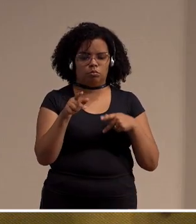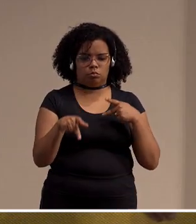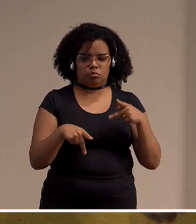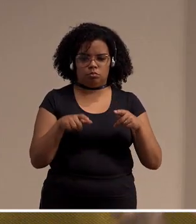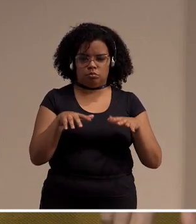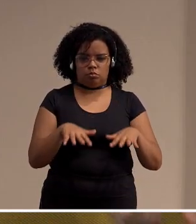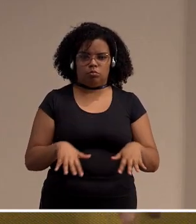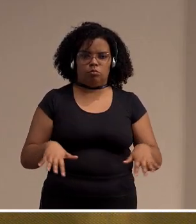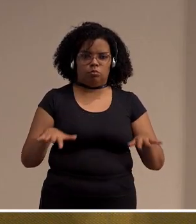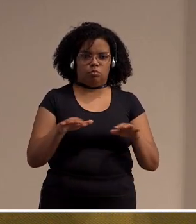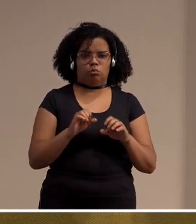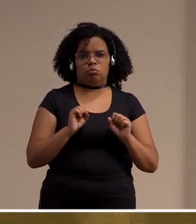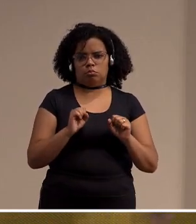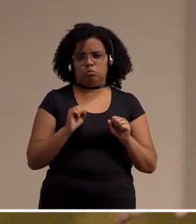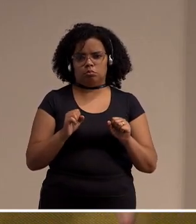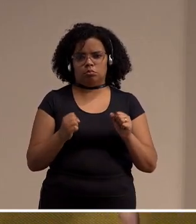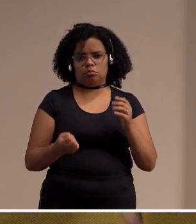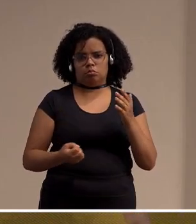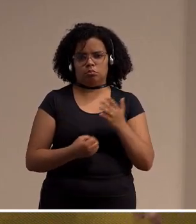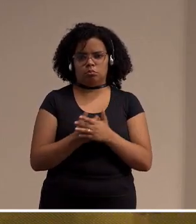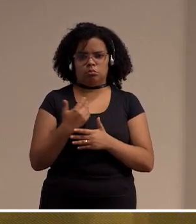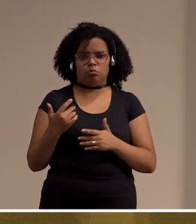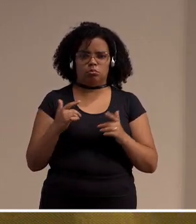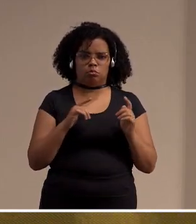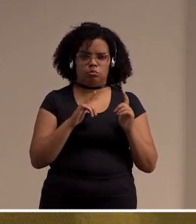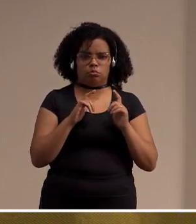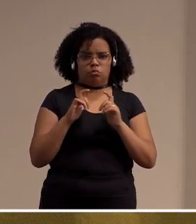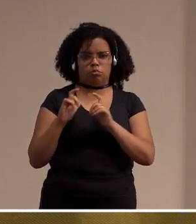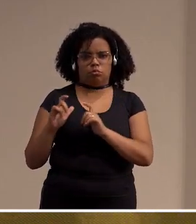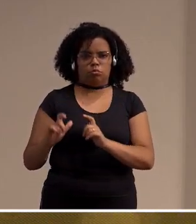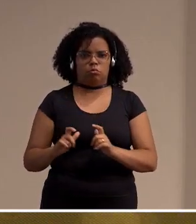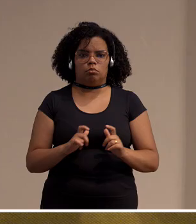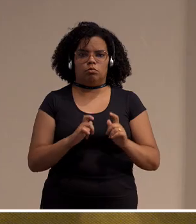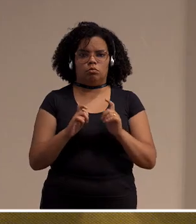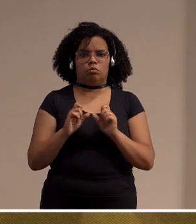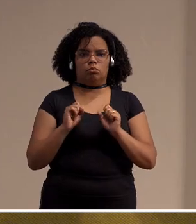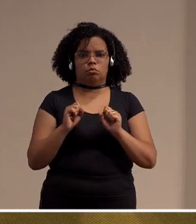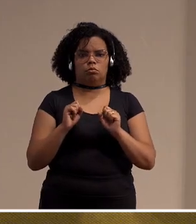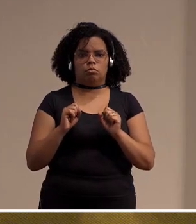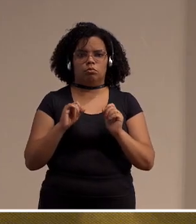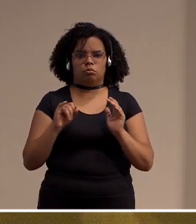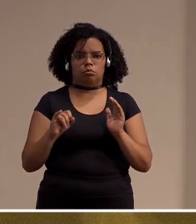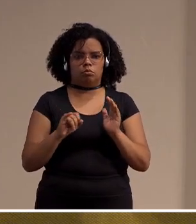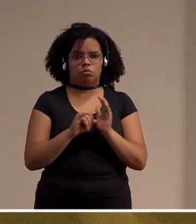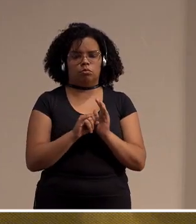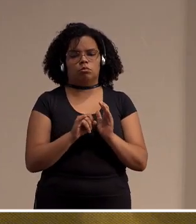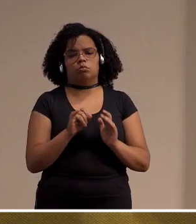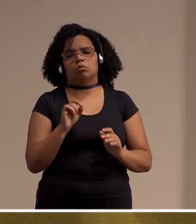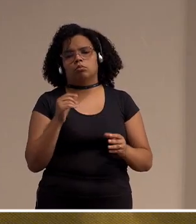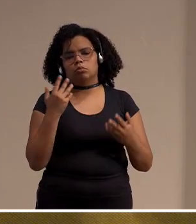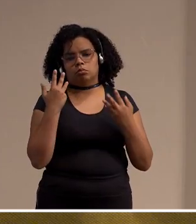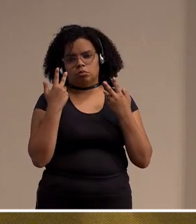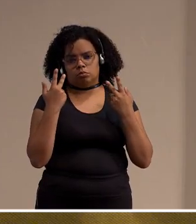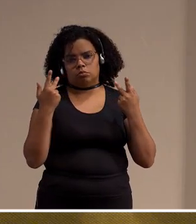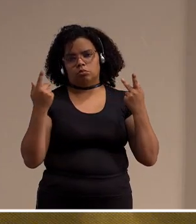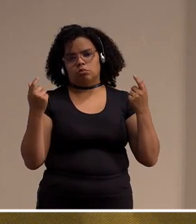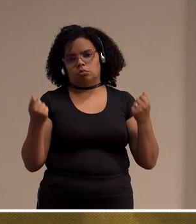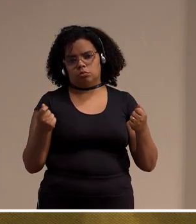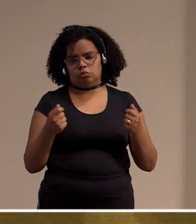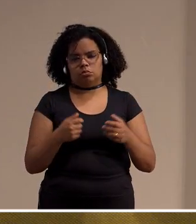imágenes, porque él es identificado con la figura de un león, y él piensa que la política tradicional son como